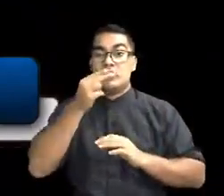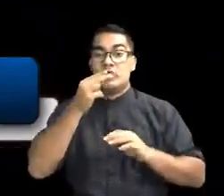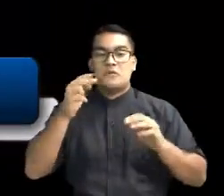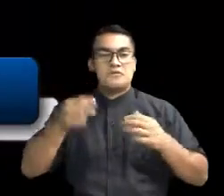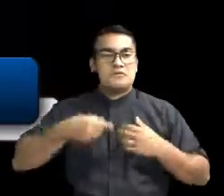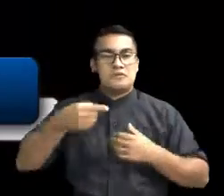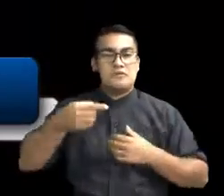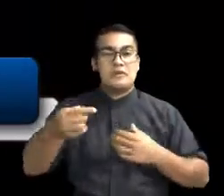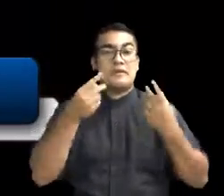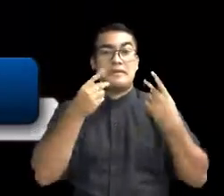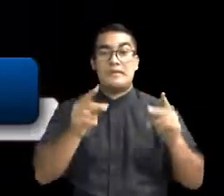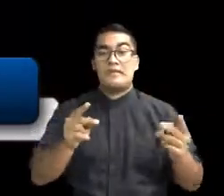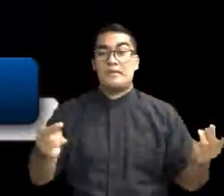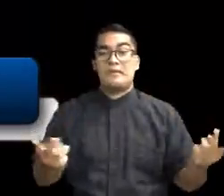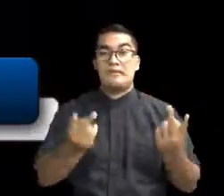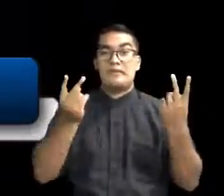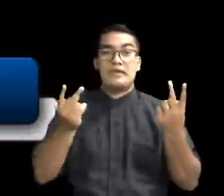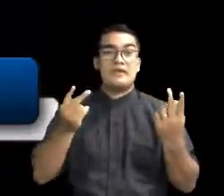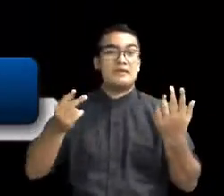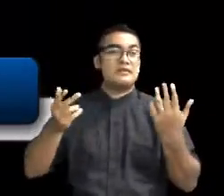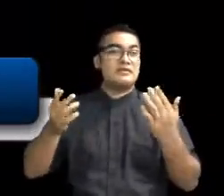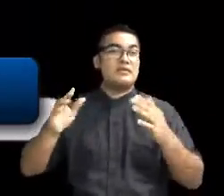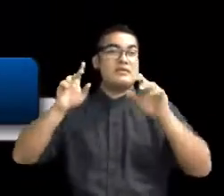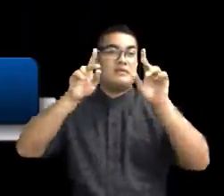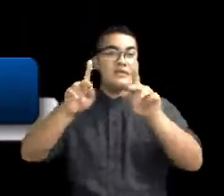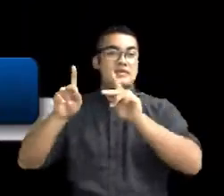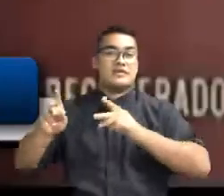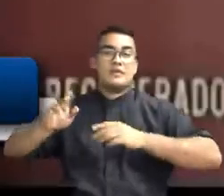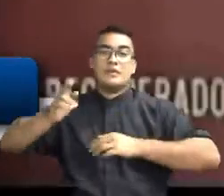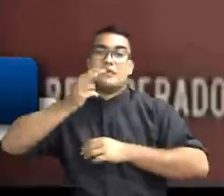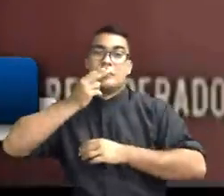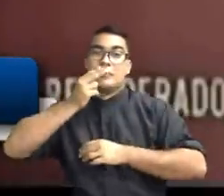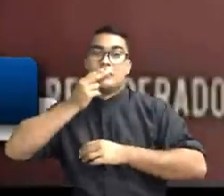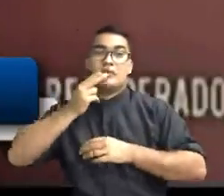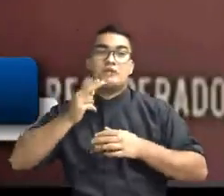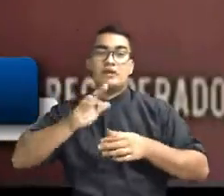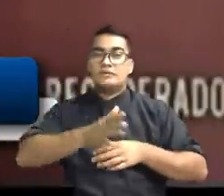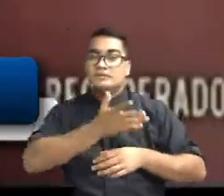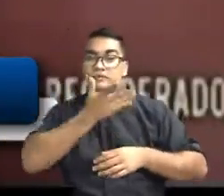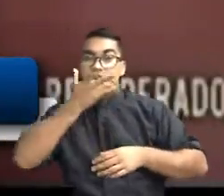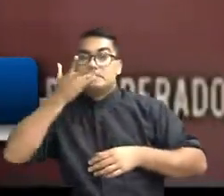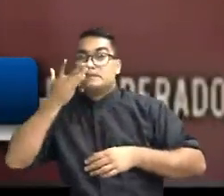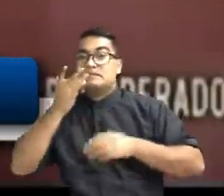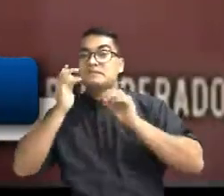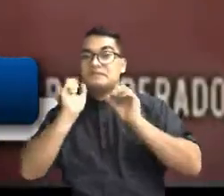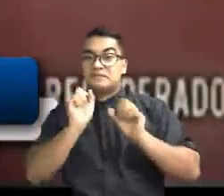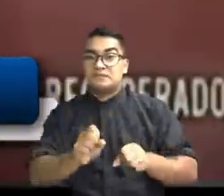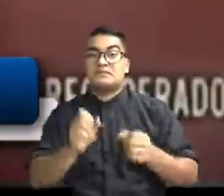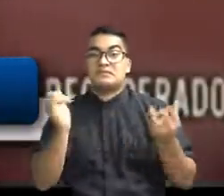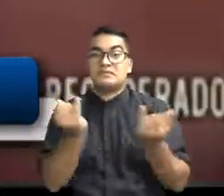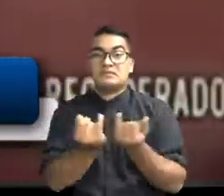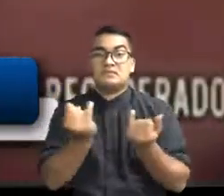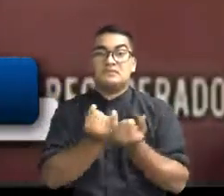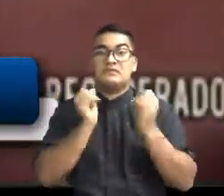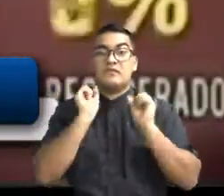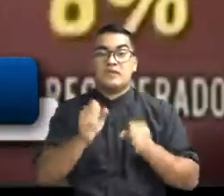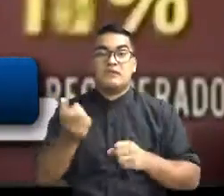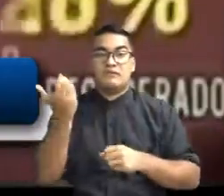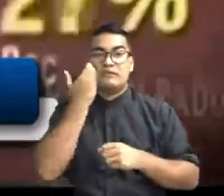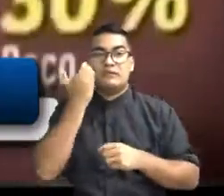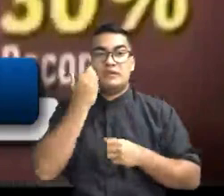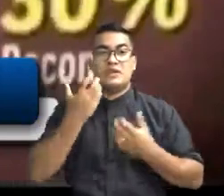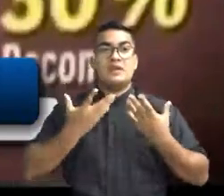pero convive con alguien que fuma, se convierte en un fumador pasivo y también tiene riesgo de adquirir la enfermedad.